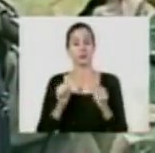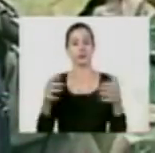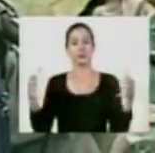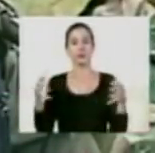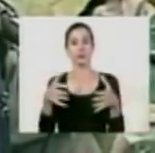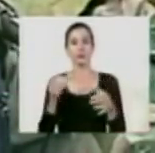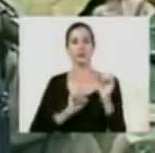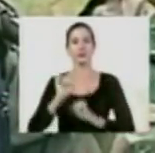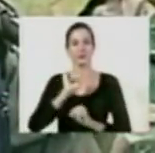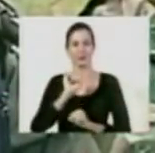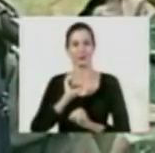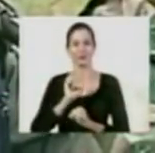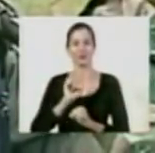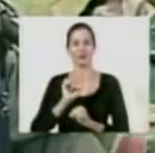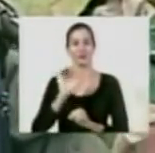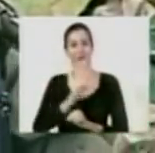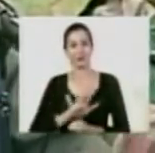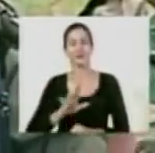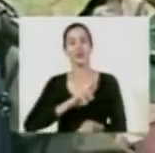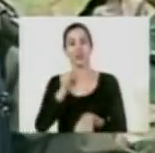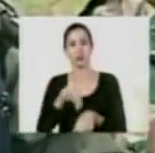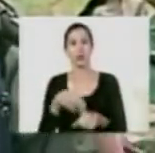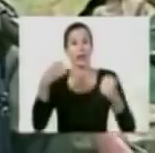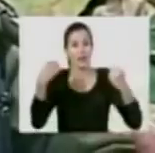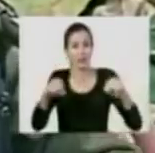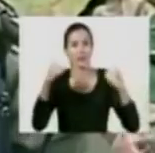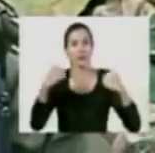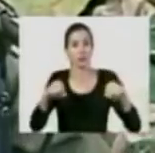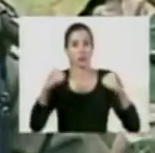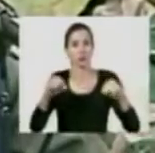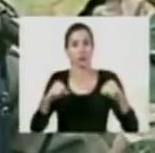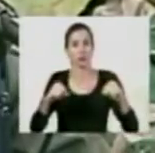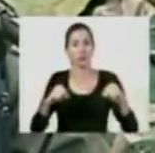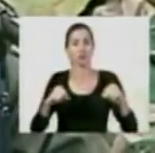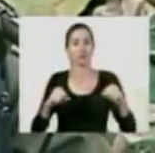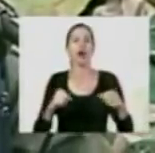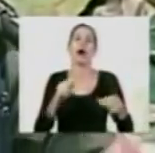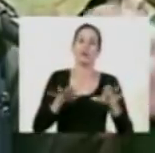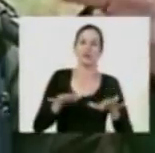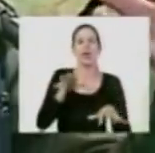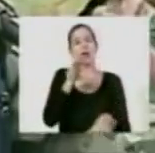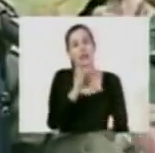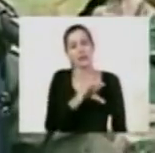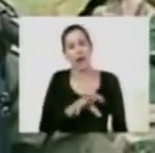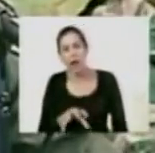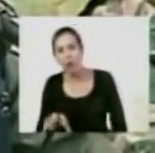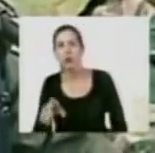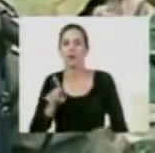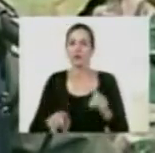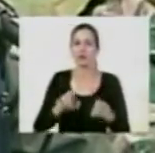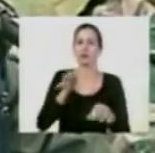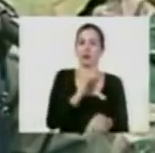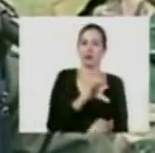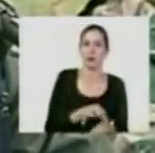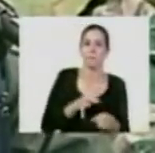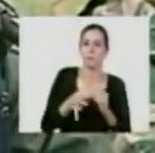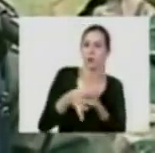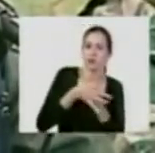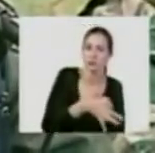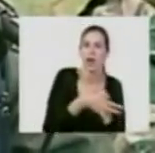integral nacional, un ejercicio que hemos venido haciendo de manera local, regional, los gobernadores, los alcaldes